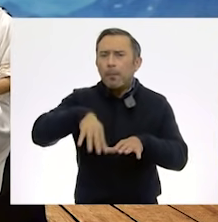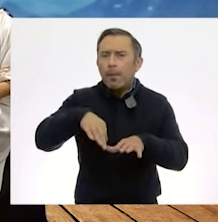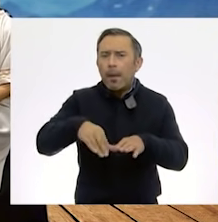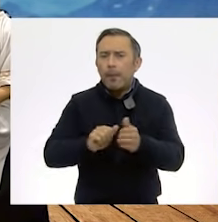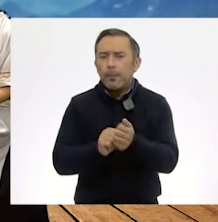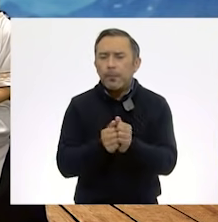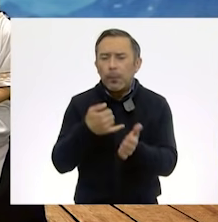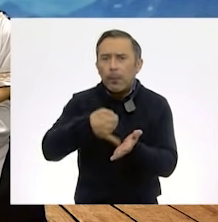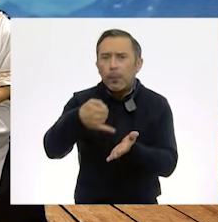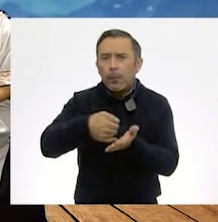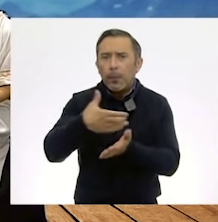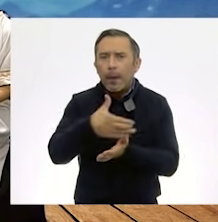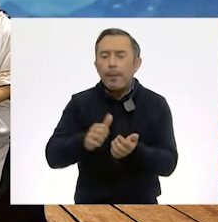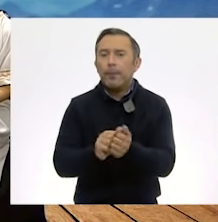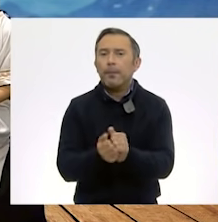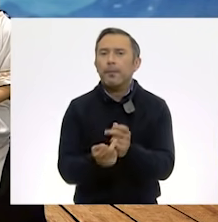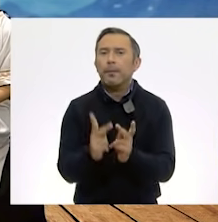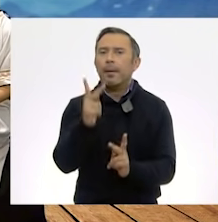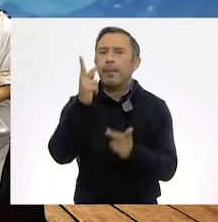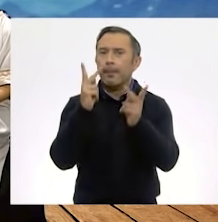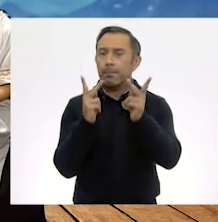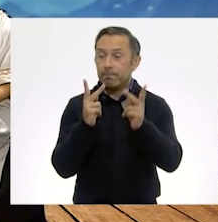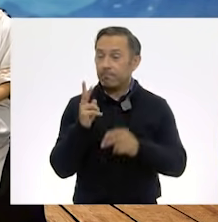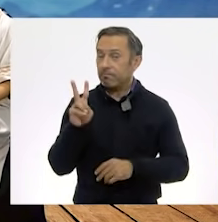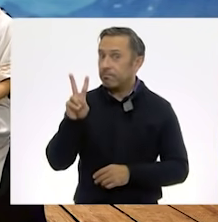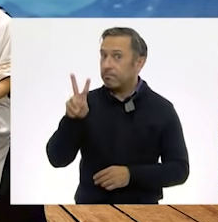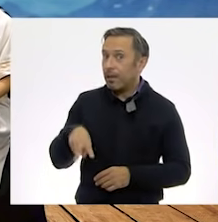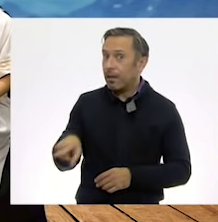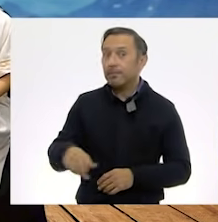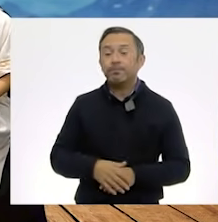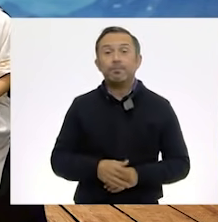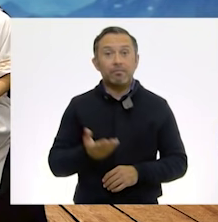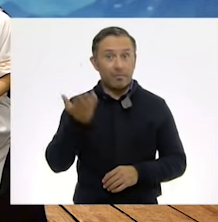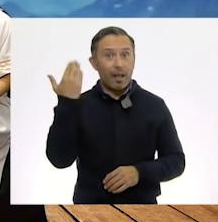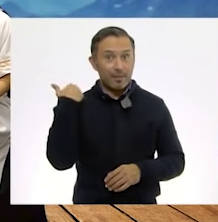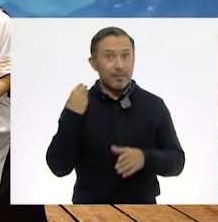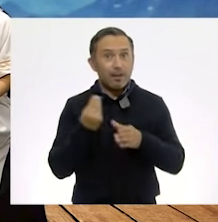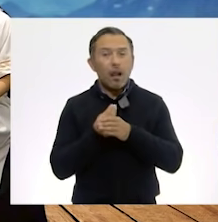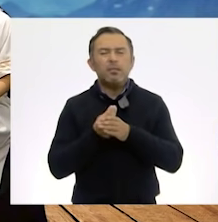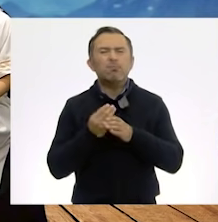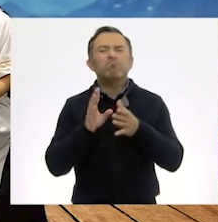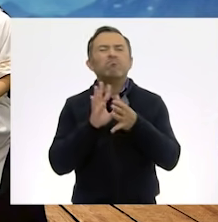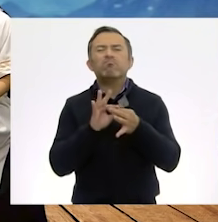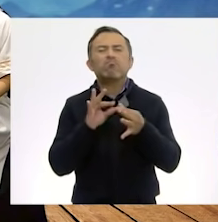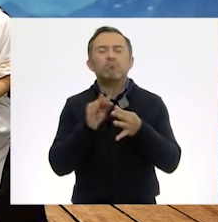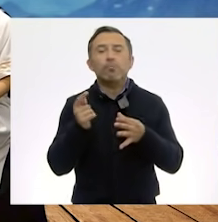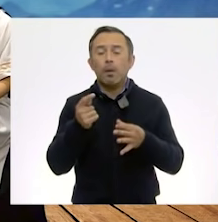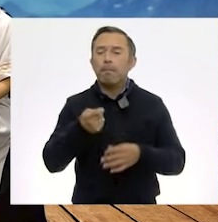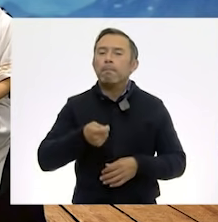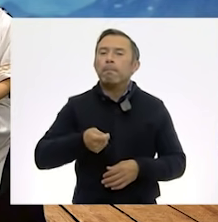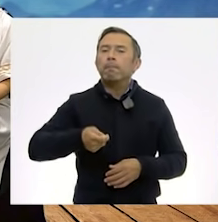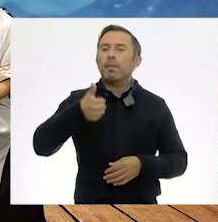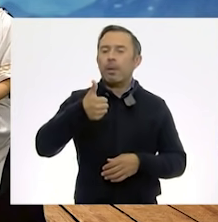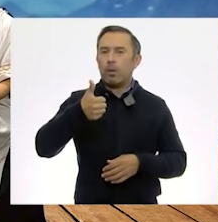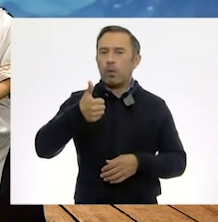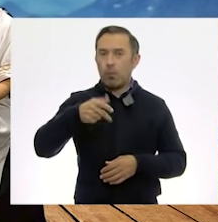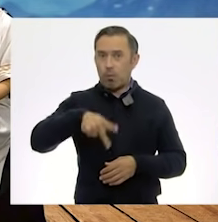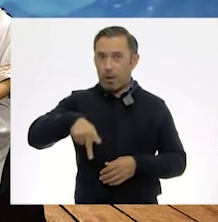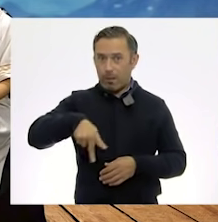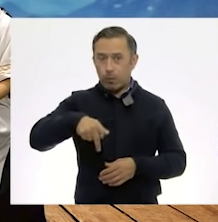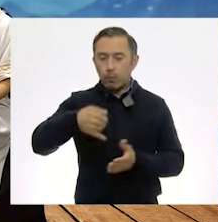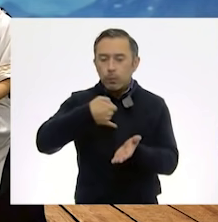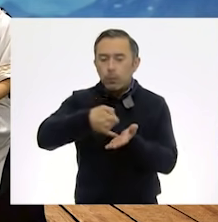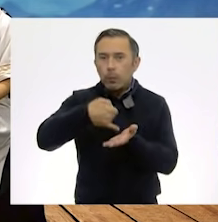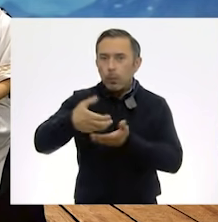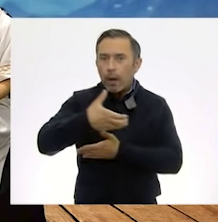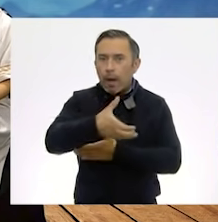agricultura. Exacto, es verdad. Y también vimos en clases anteriores que las primeras comunidades agrícolas necesitaban agua para